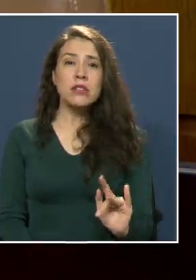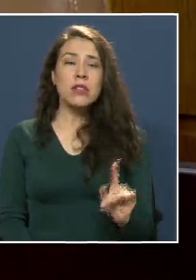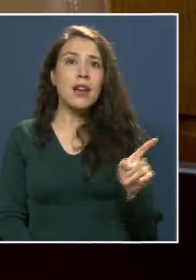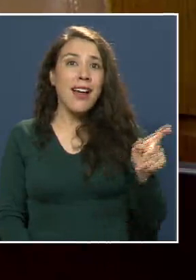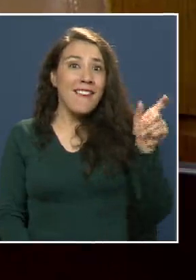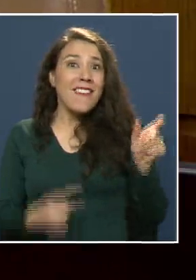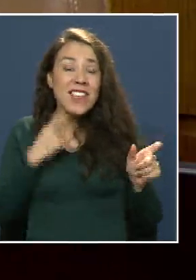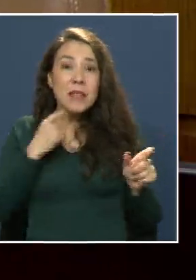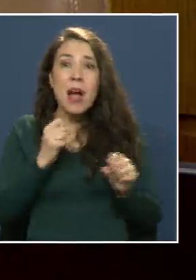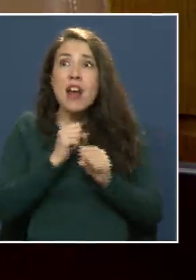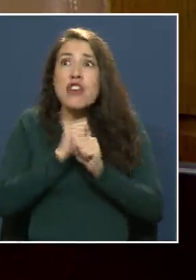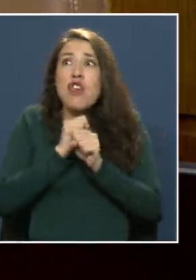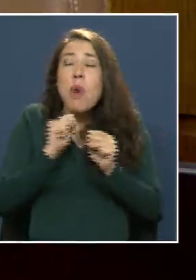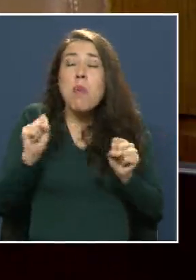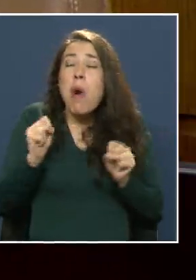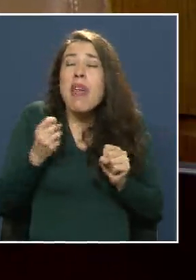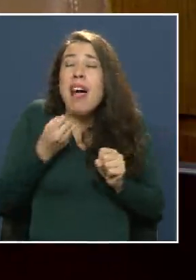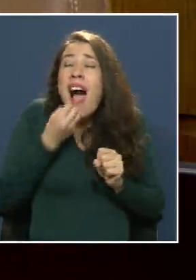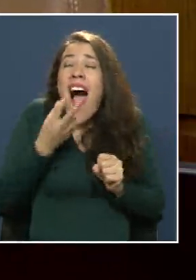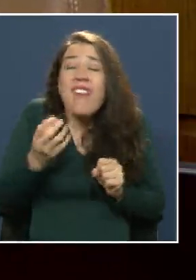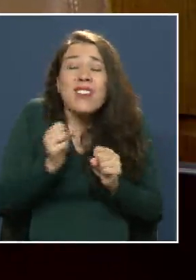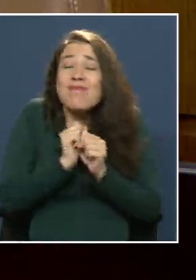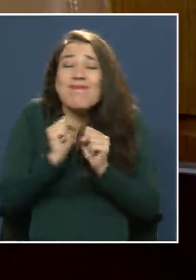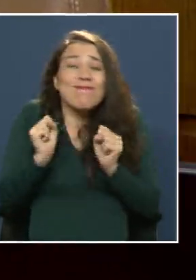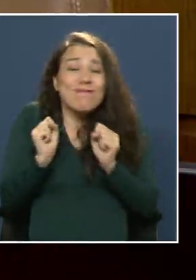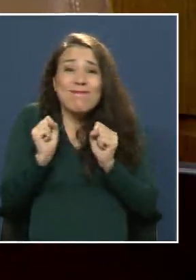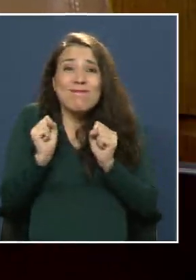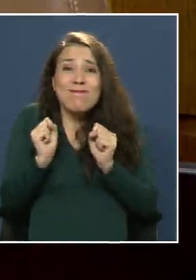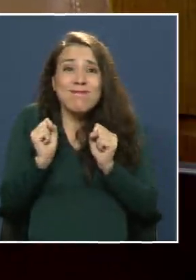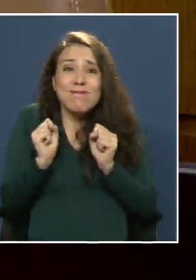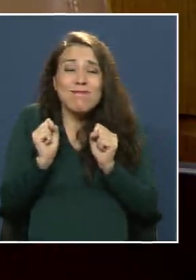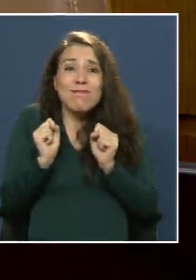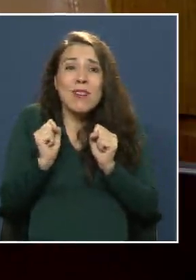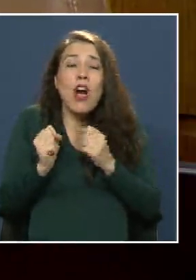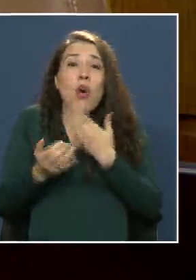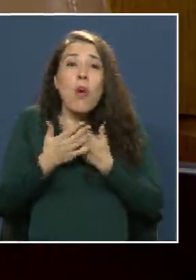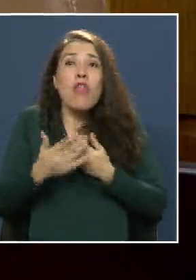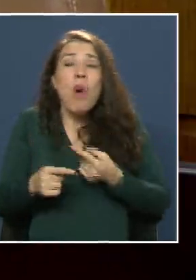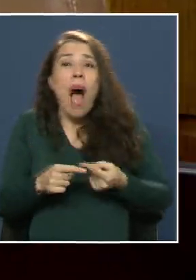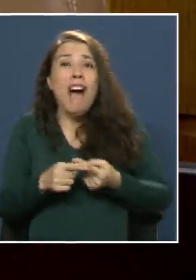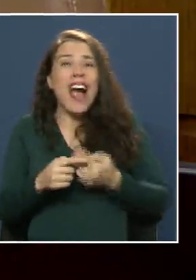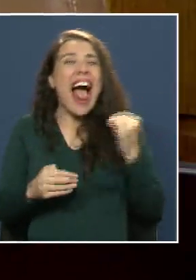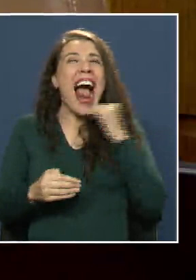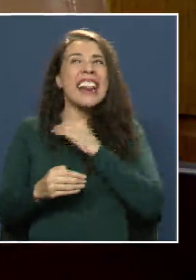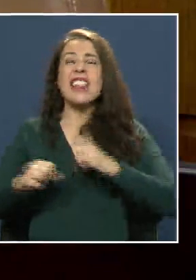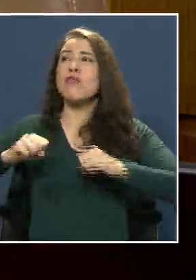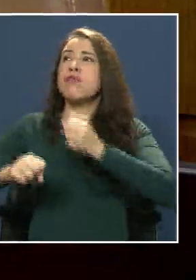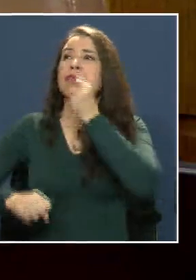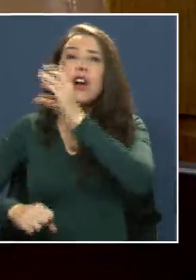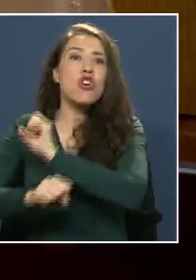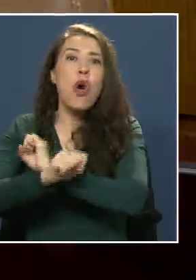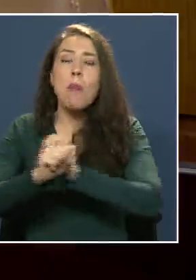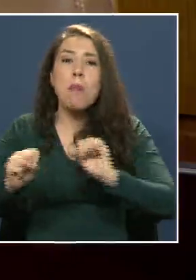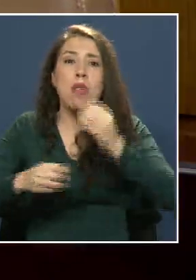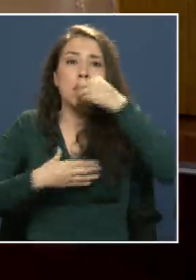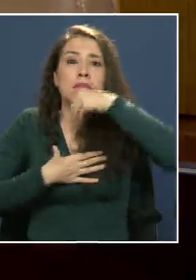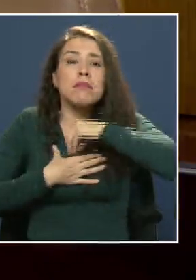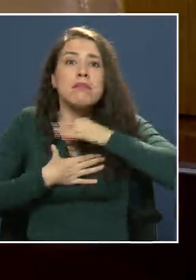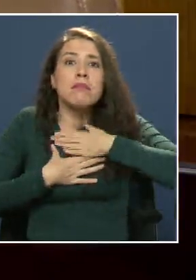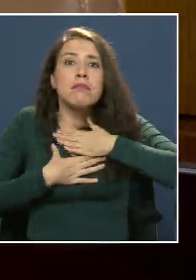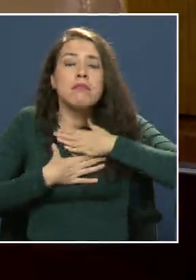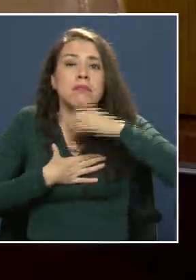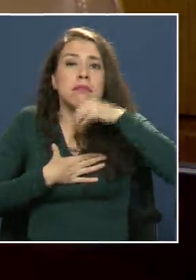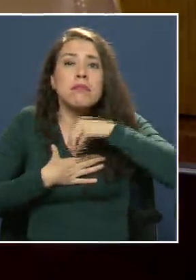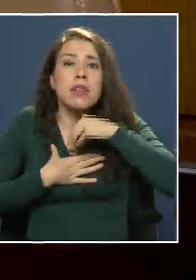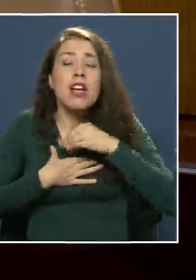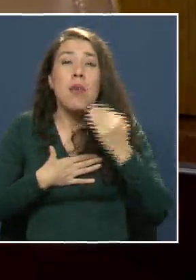capaz de reconocer una situación de abuso de manera inmediata. Y más todavía cuando